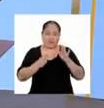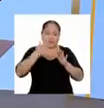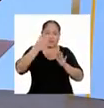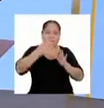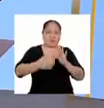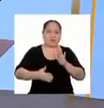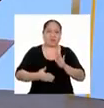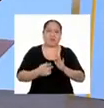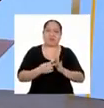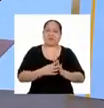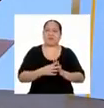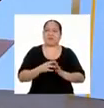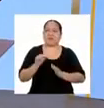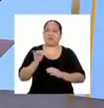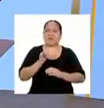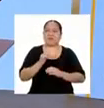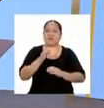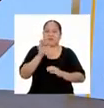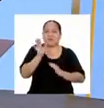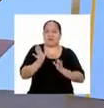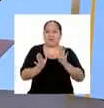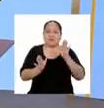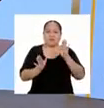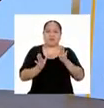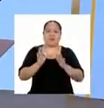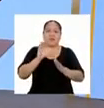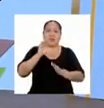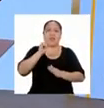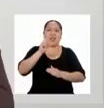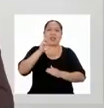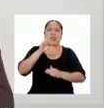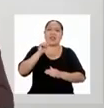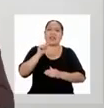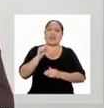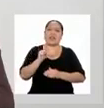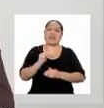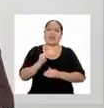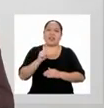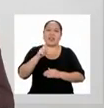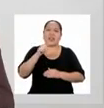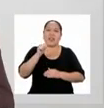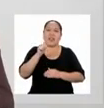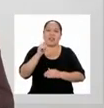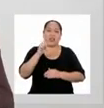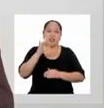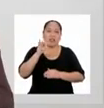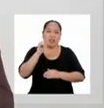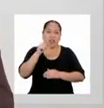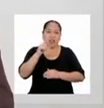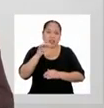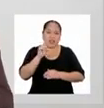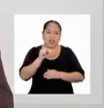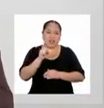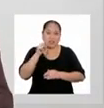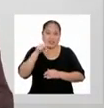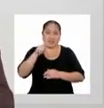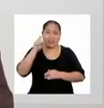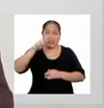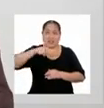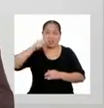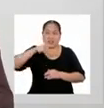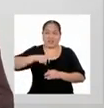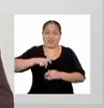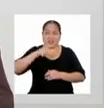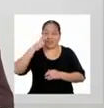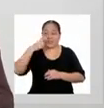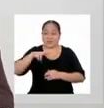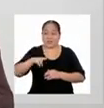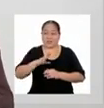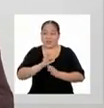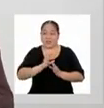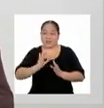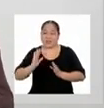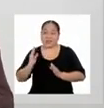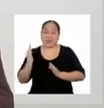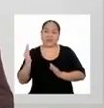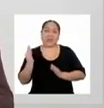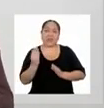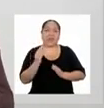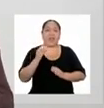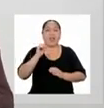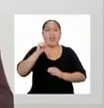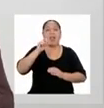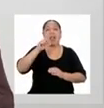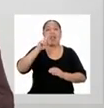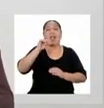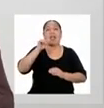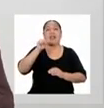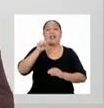carpa equivalen a las caras laterales de una pirámide. Entonces, lo que hay que calcular es el área lateral, para saber la cantidad